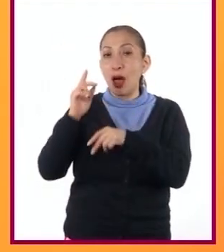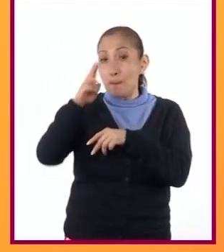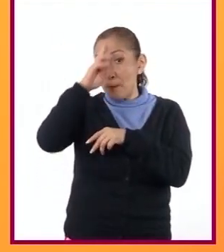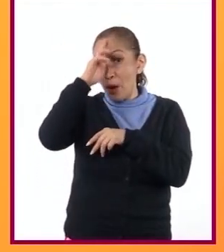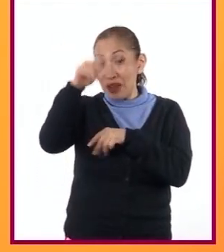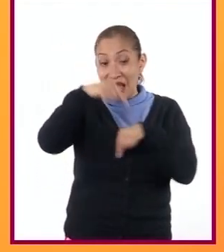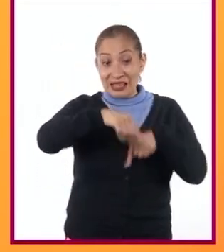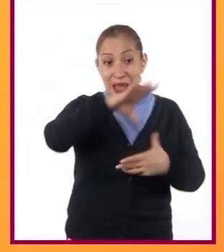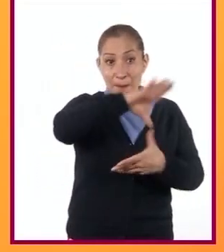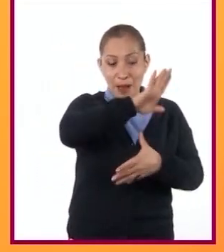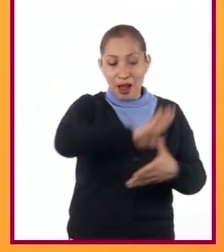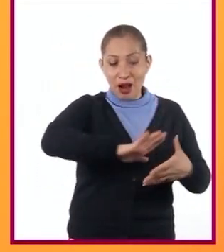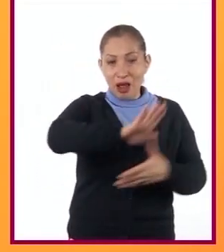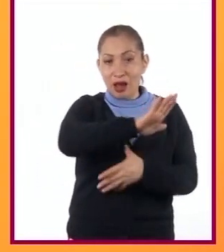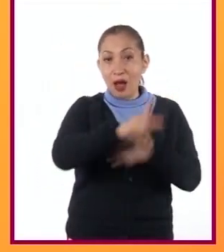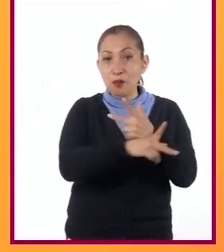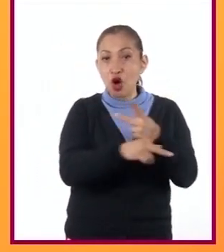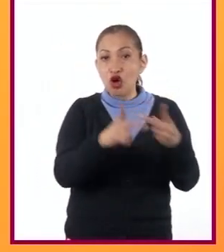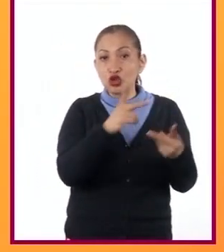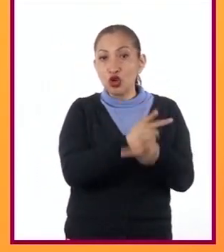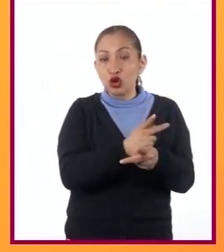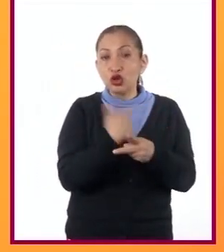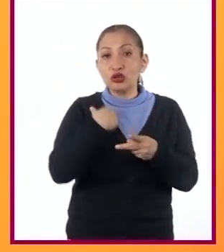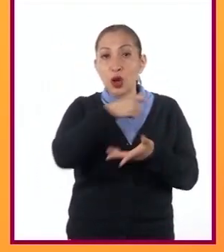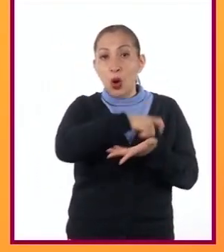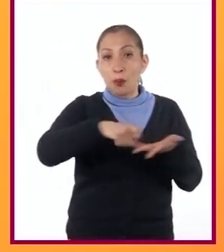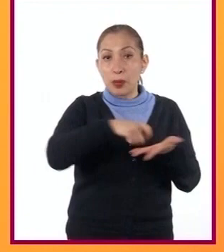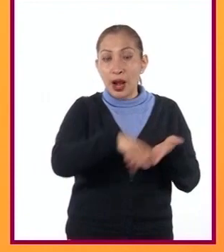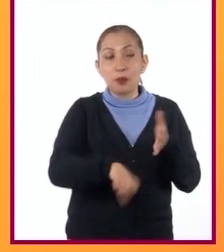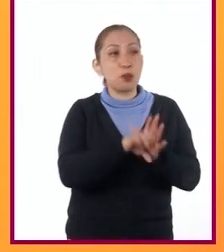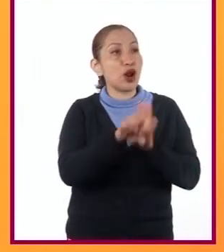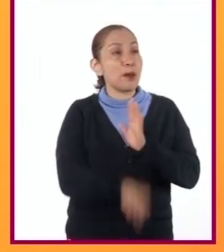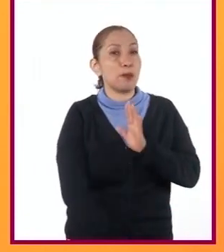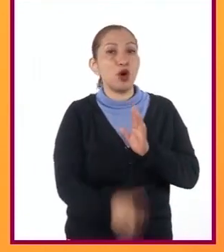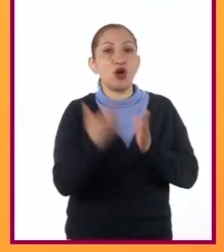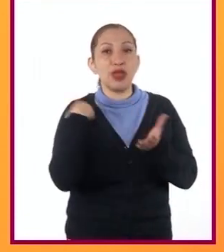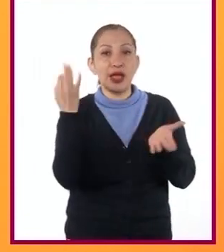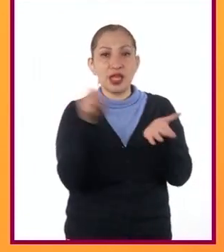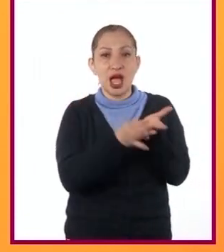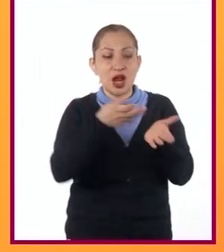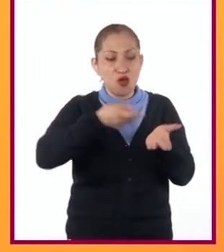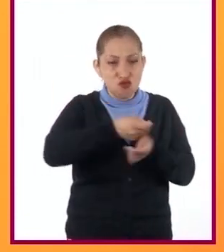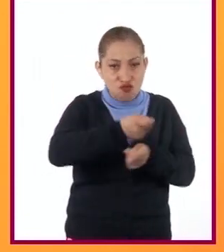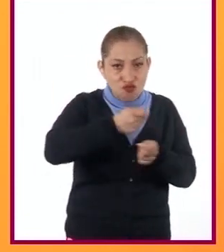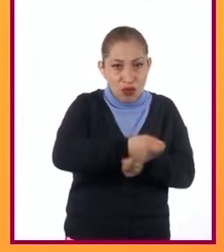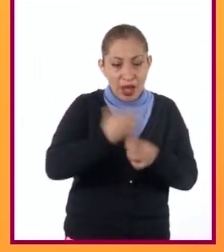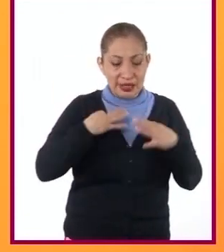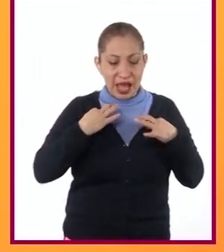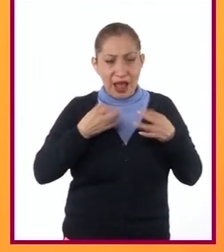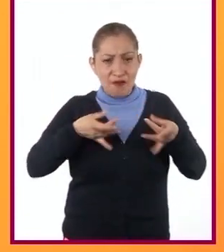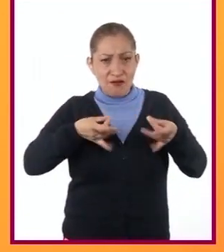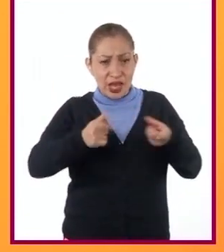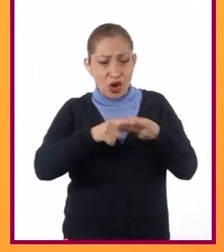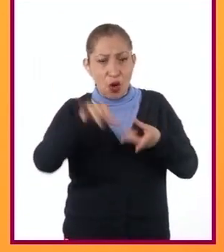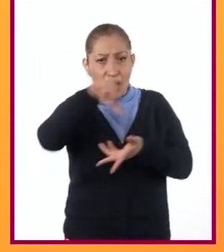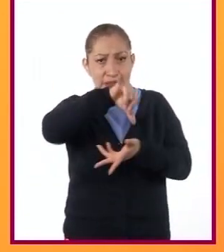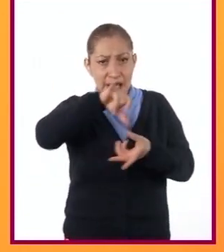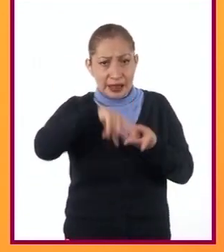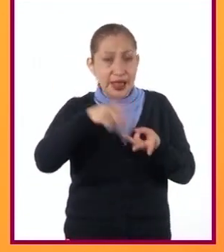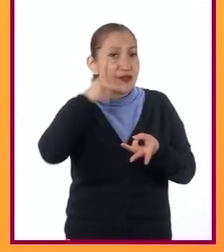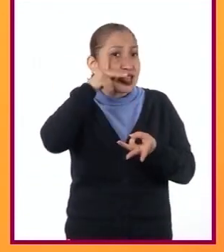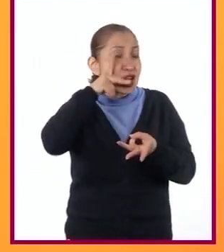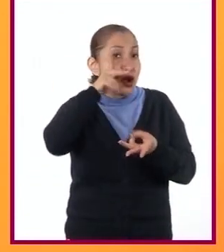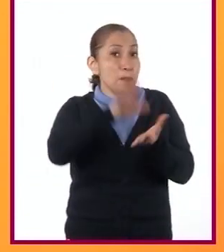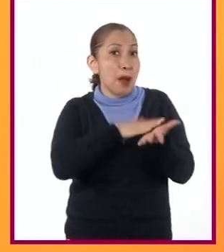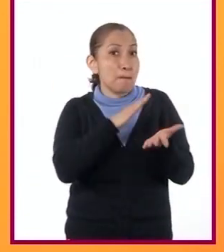tierras americanas la producción de bienes de consumo como herramientas de hierro, textiles finos, aceite, vino